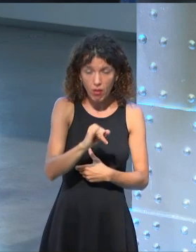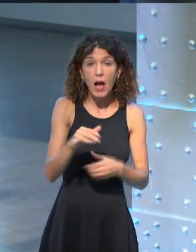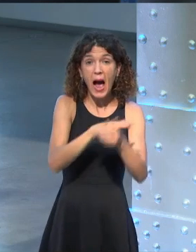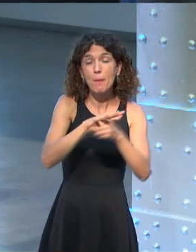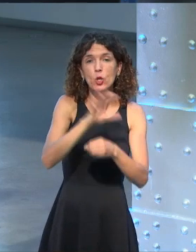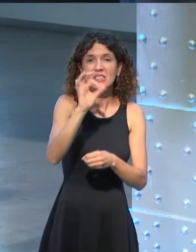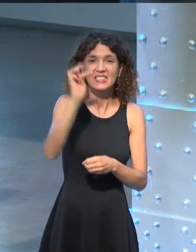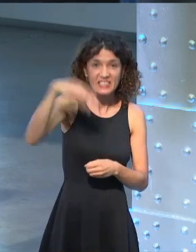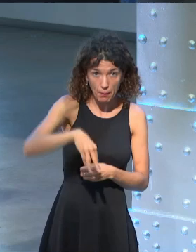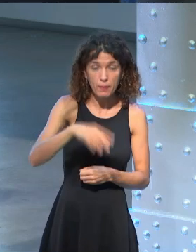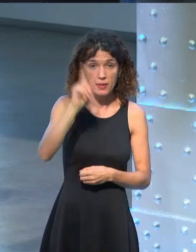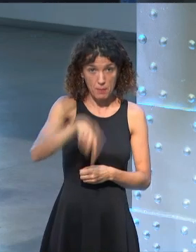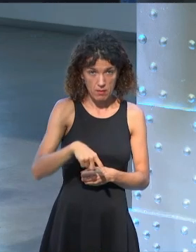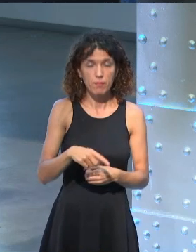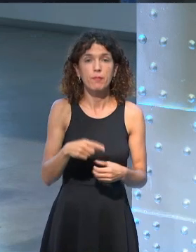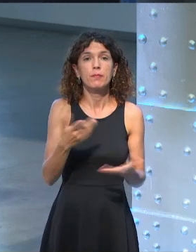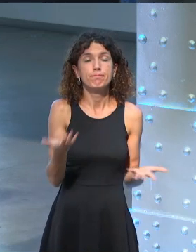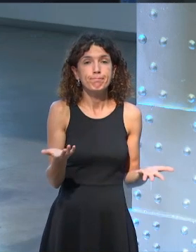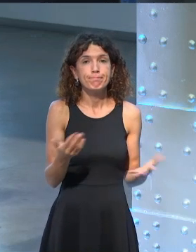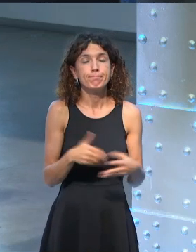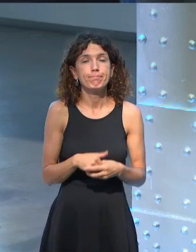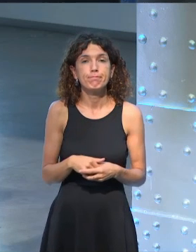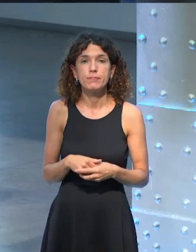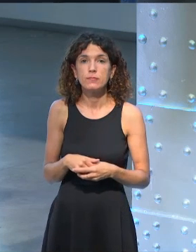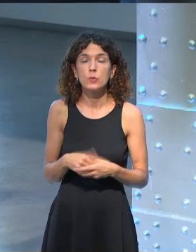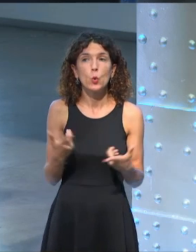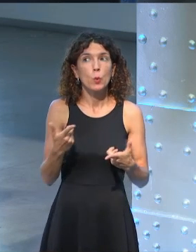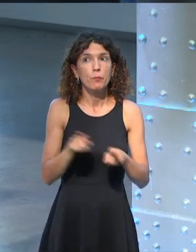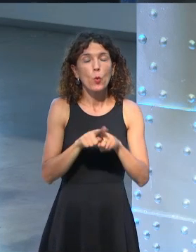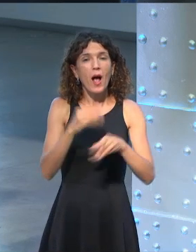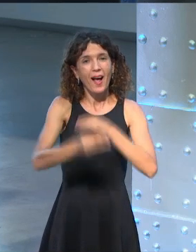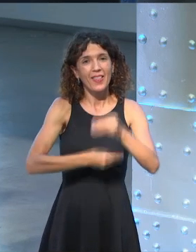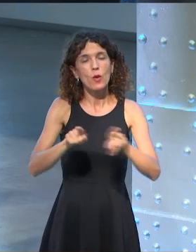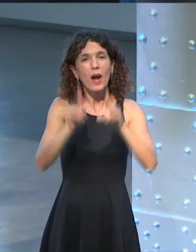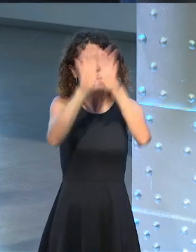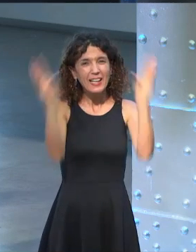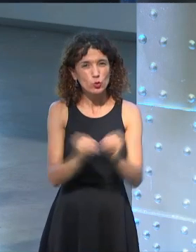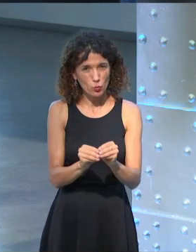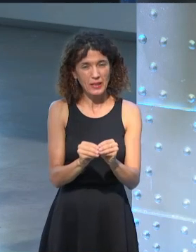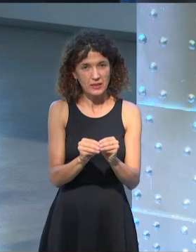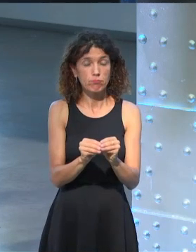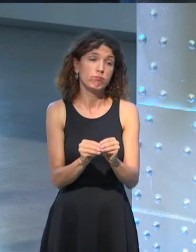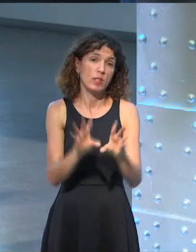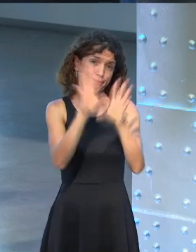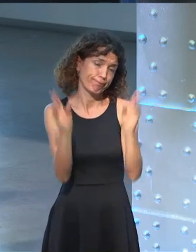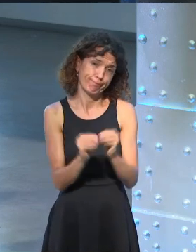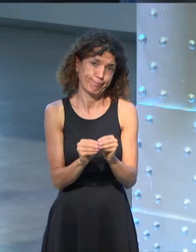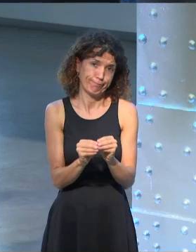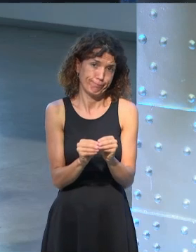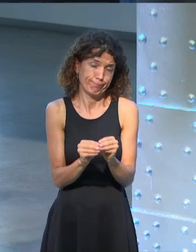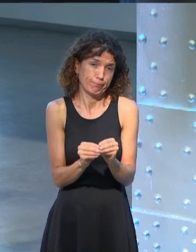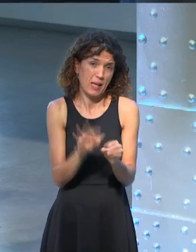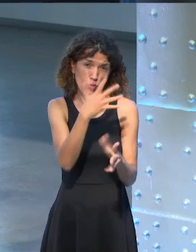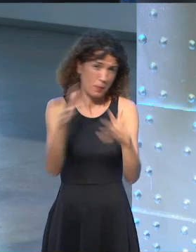el ámbito STEM, ¿vale? Y bueno, pues he hecho una especie de resumen muy